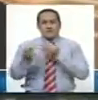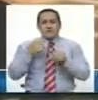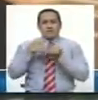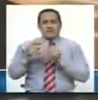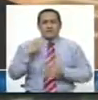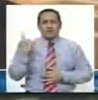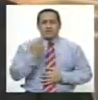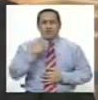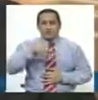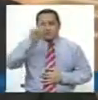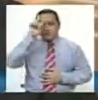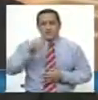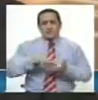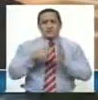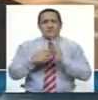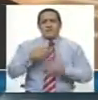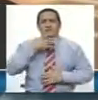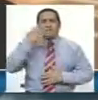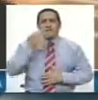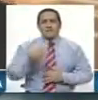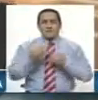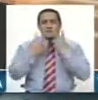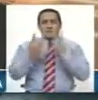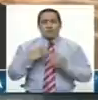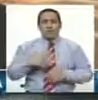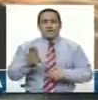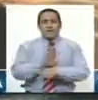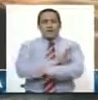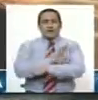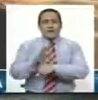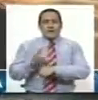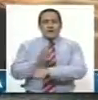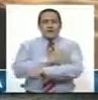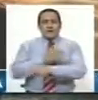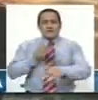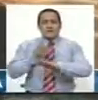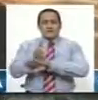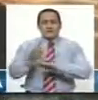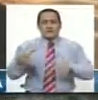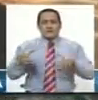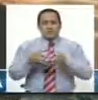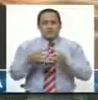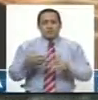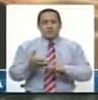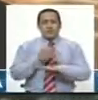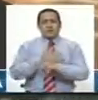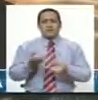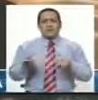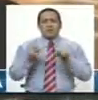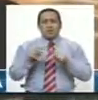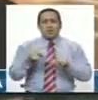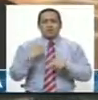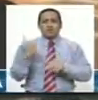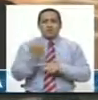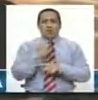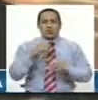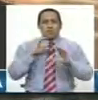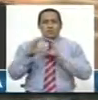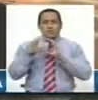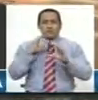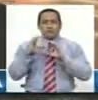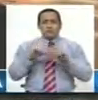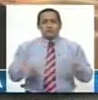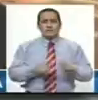al país de lo que realmente sucedió en Barranca, en una intervención de yeso, cuando él, en todos los medios de